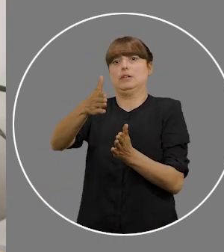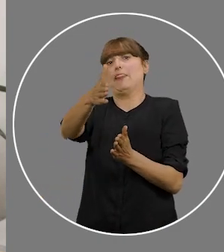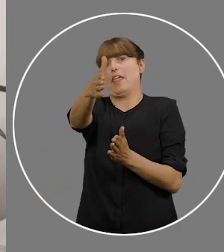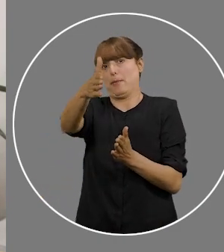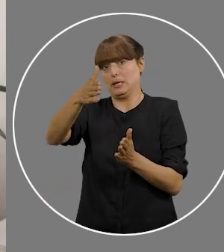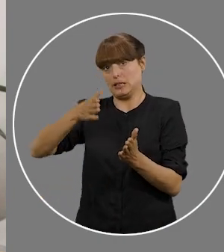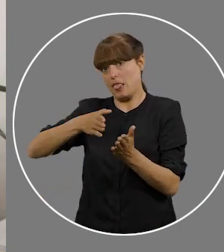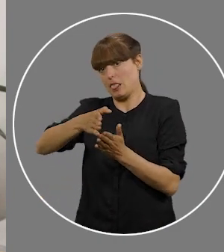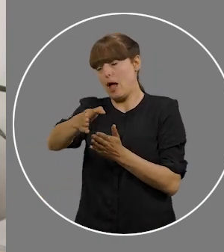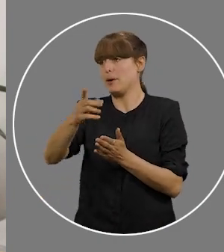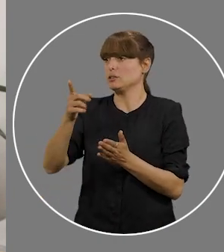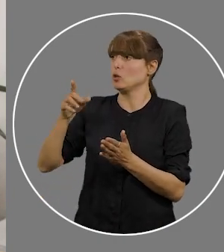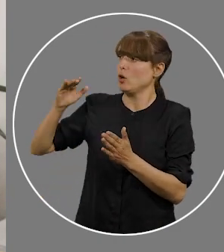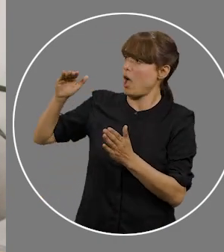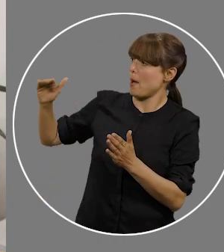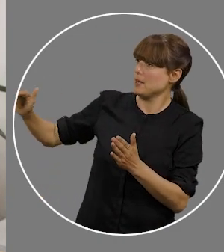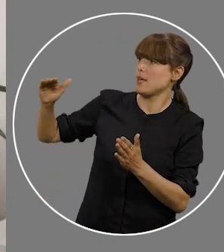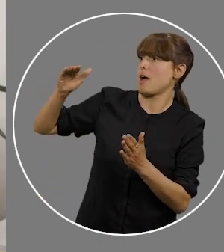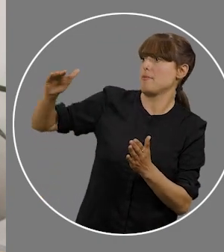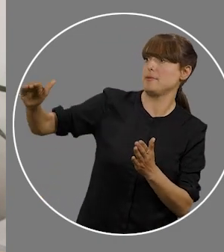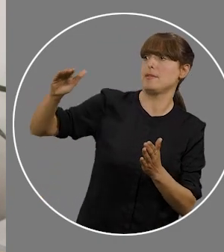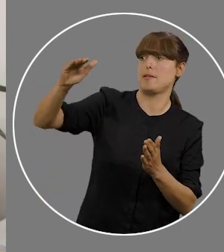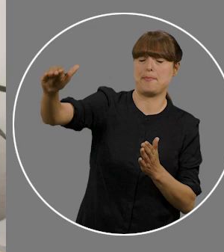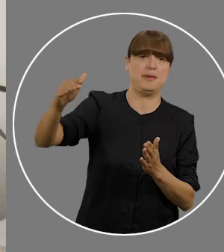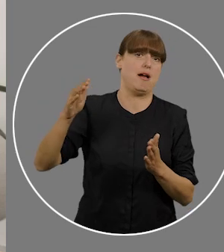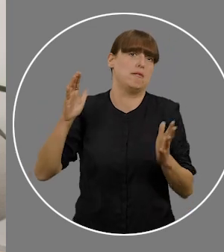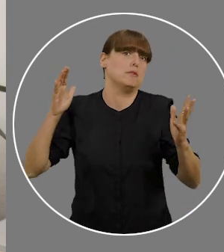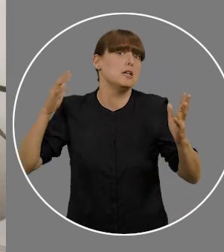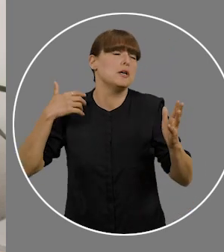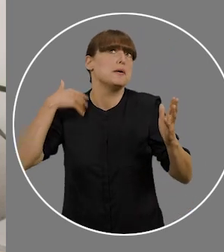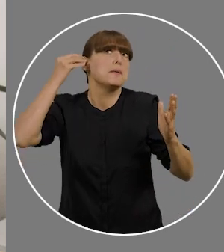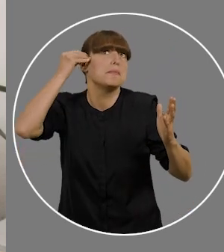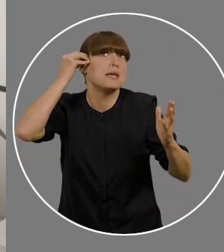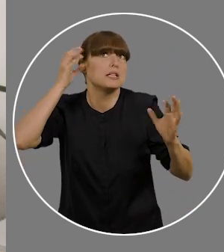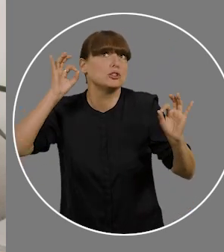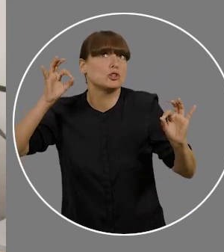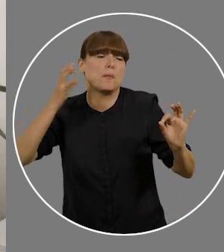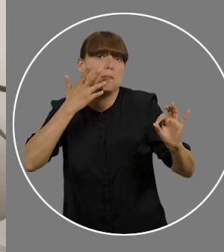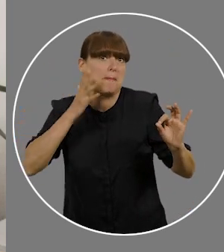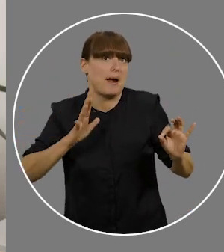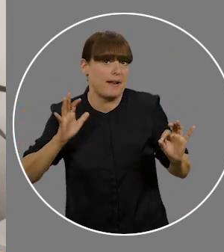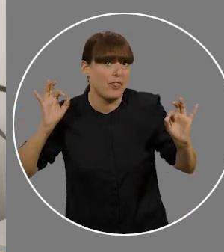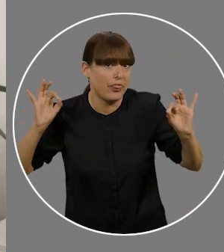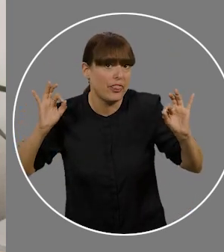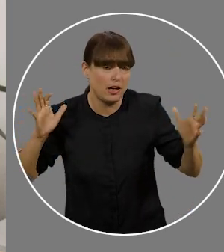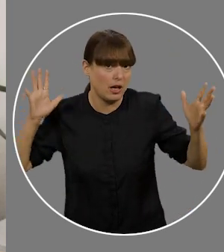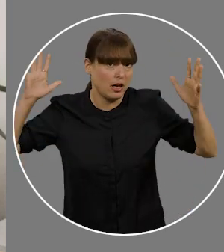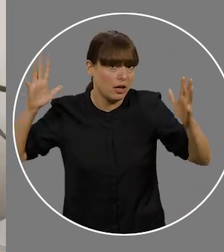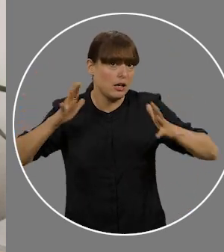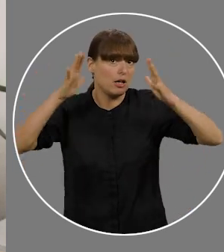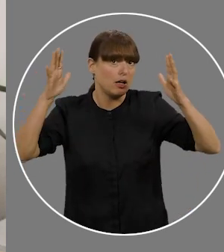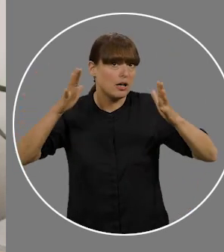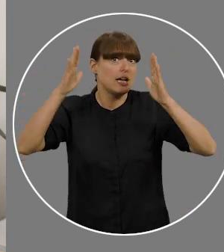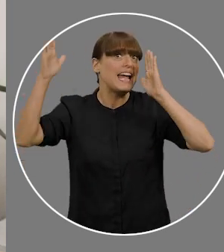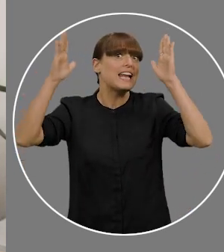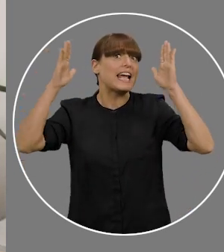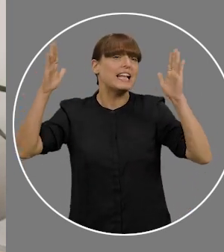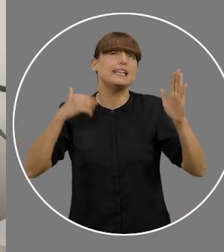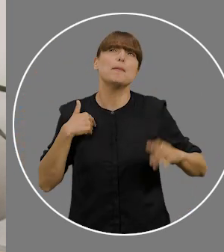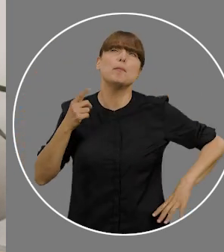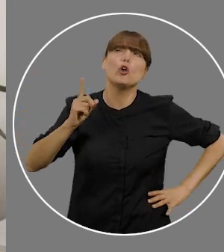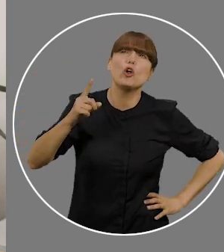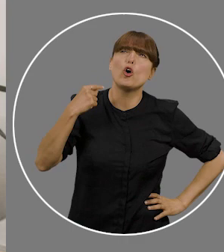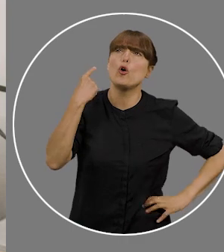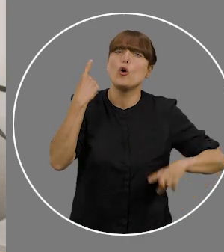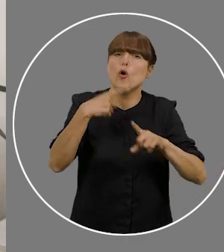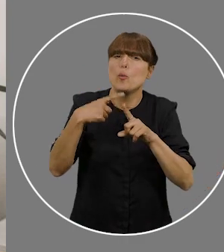había otra fila y luego había otra fila. Bueno, eso casi me parece que en aquel tiempo no, porque